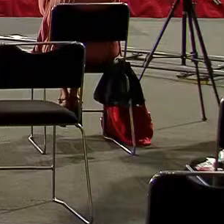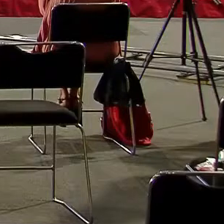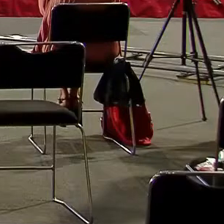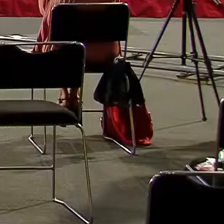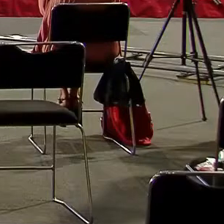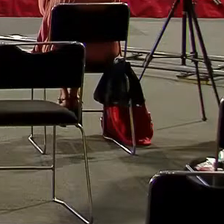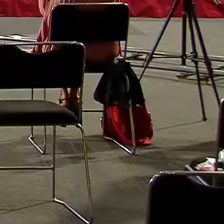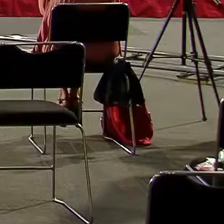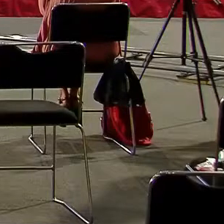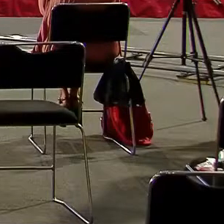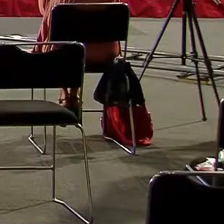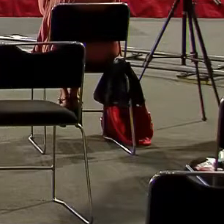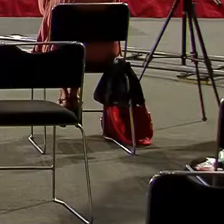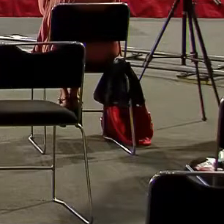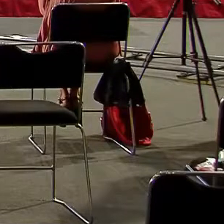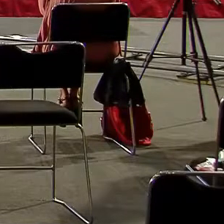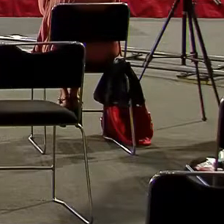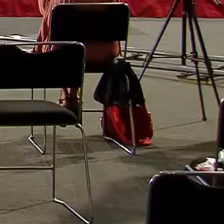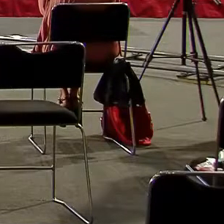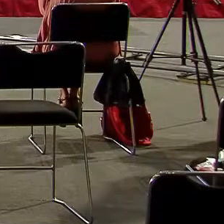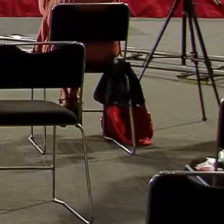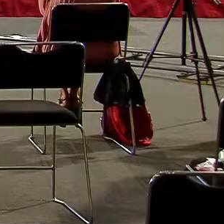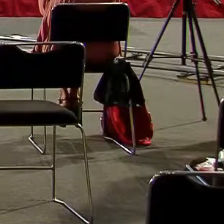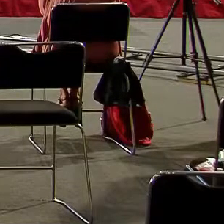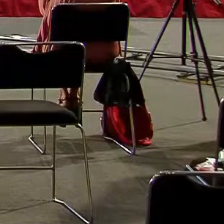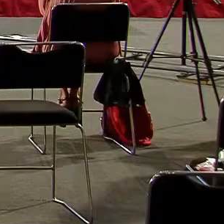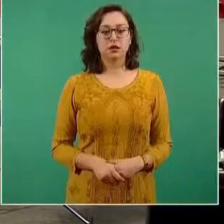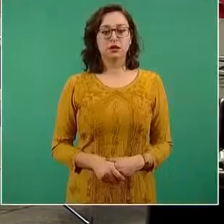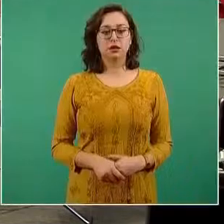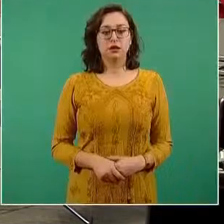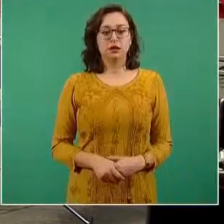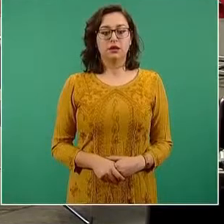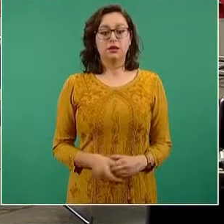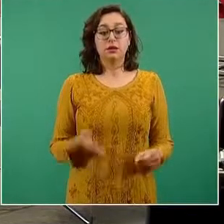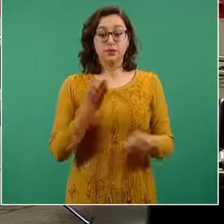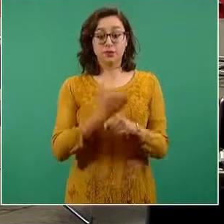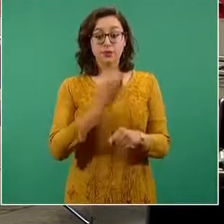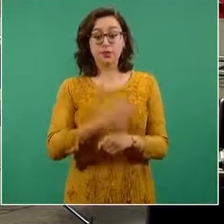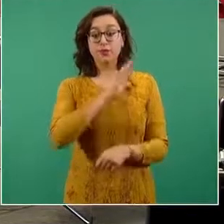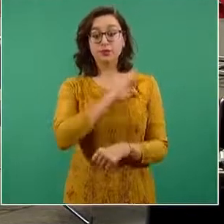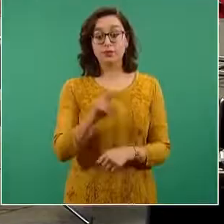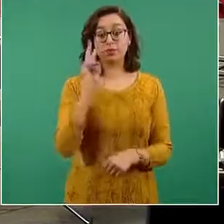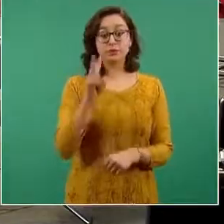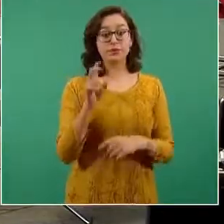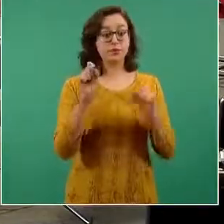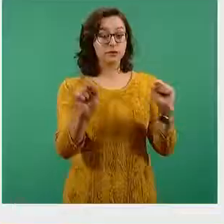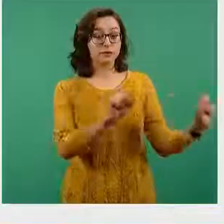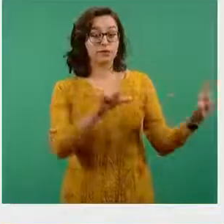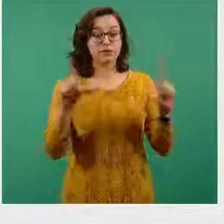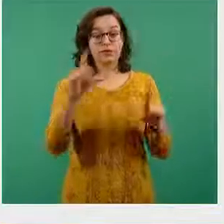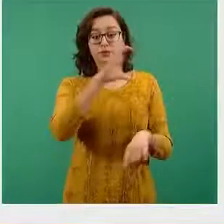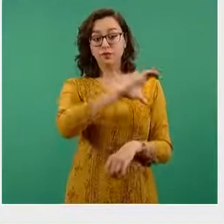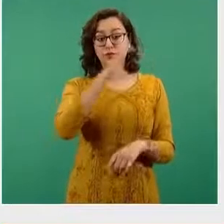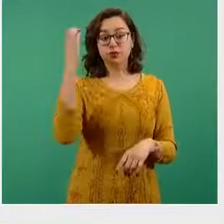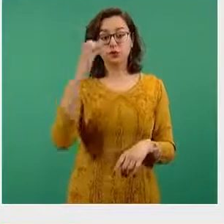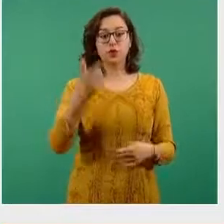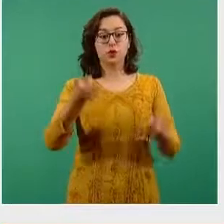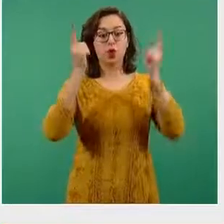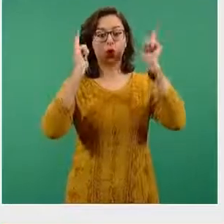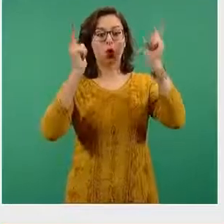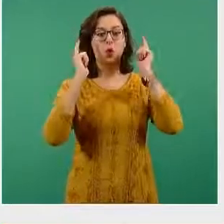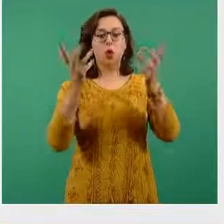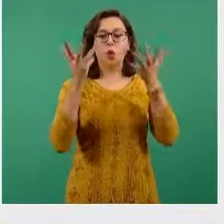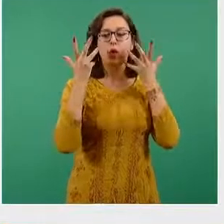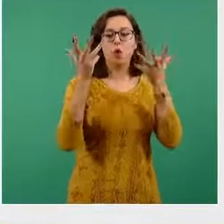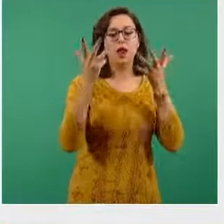Bien, esta fotografía para nosotros representa la aspiración hacia la nueva